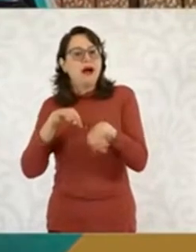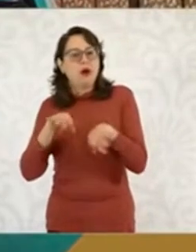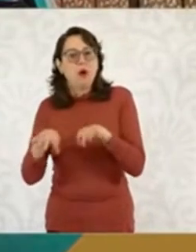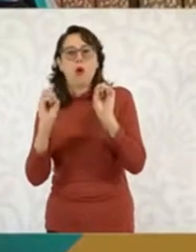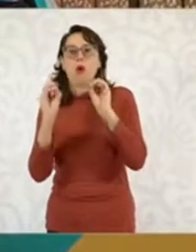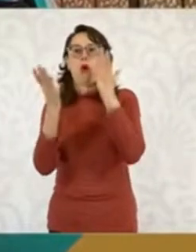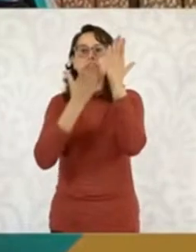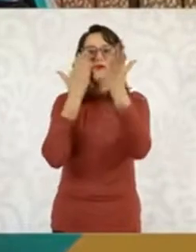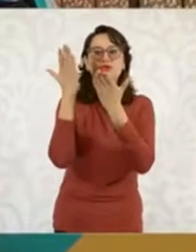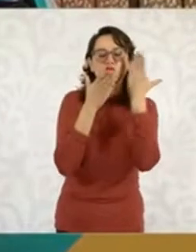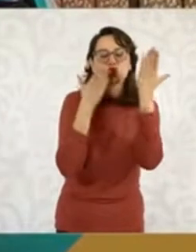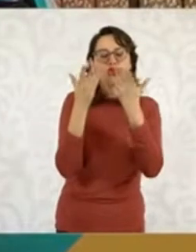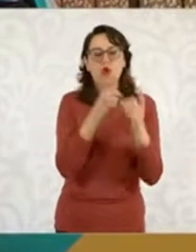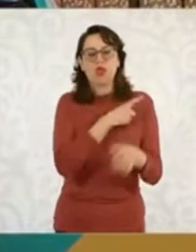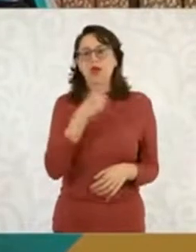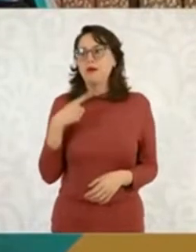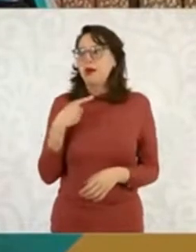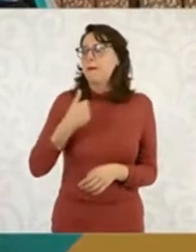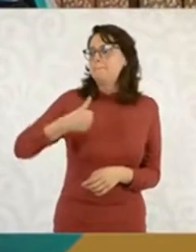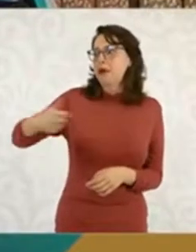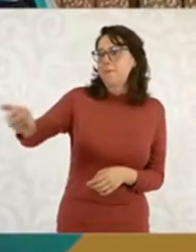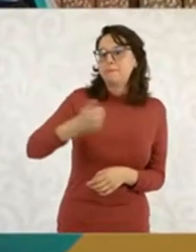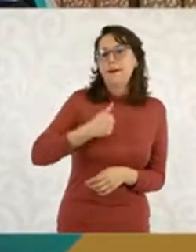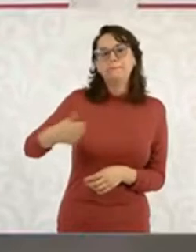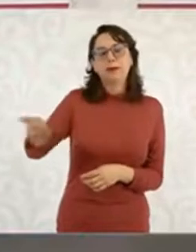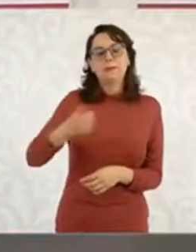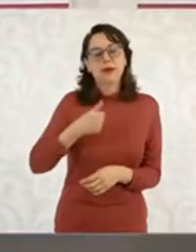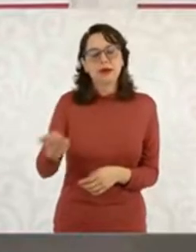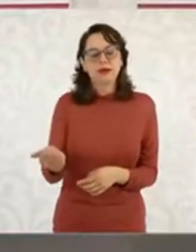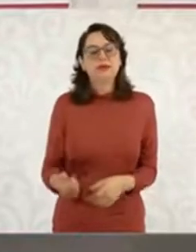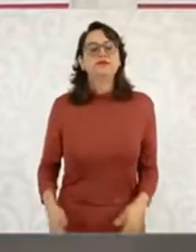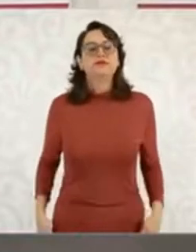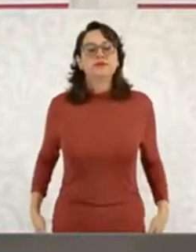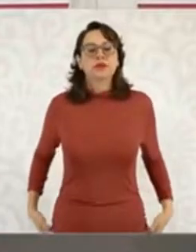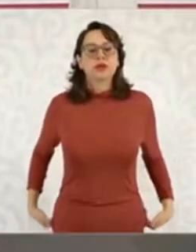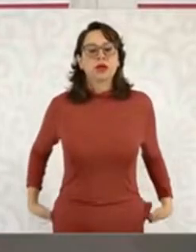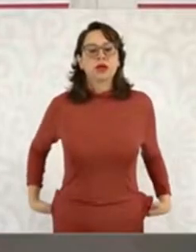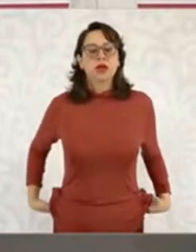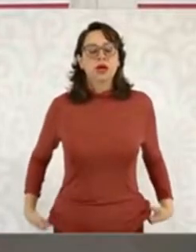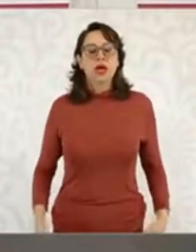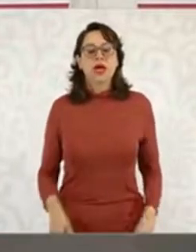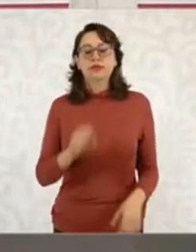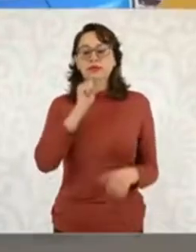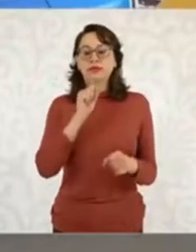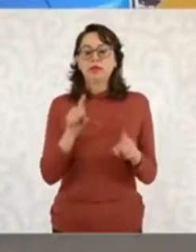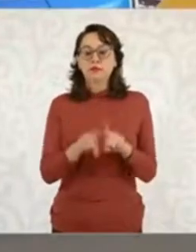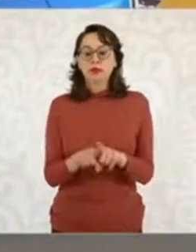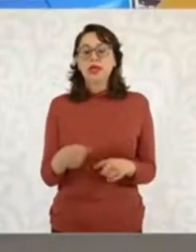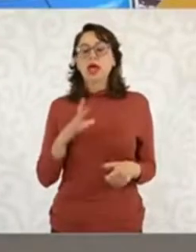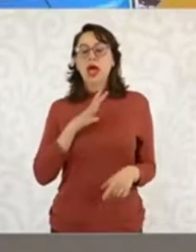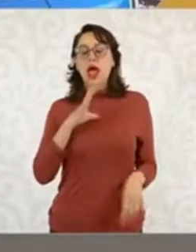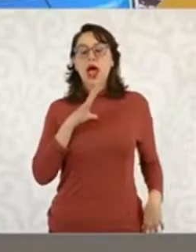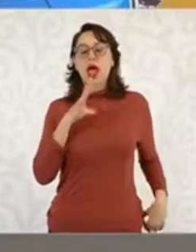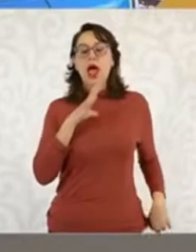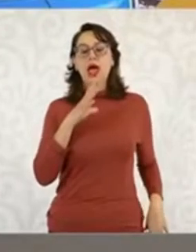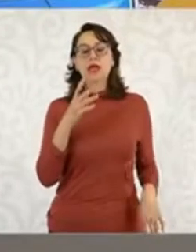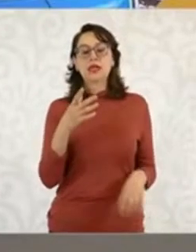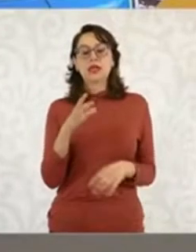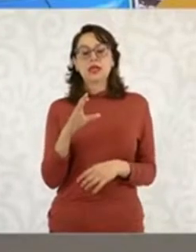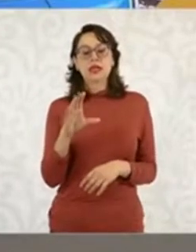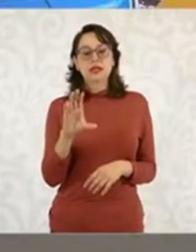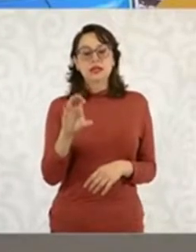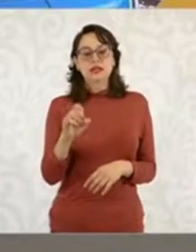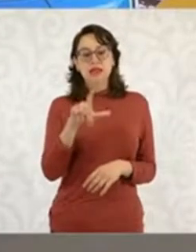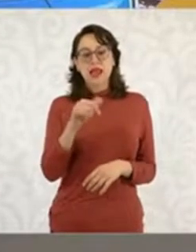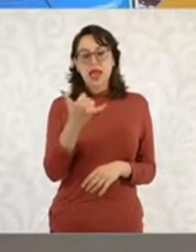estudian en una de las ciudades del Bajío y viven en otras ciudades del Bajío. Celaya Irapuato también es un servicio que tenemos detectado, y en el caso, por ejemplo,